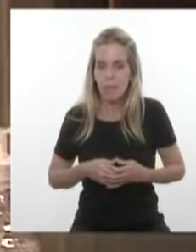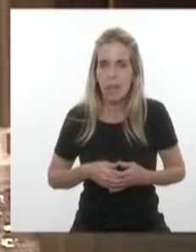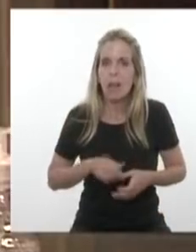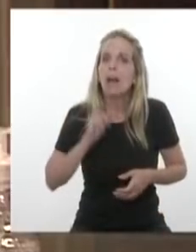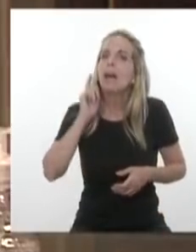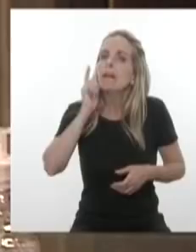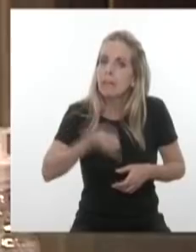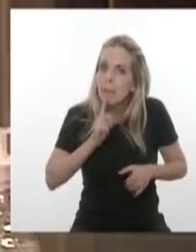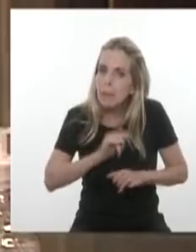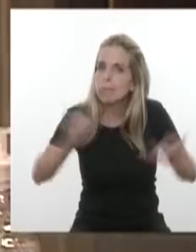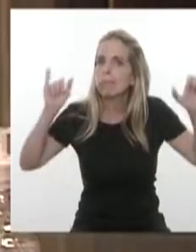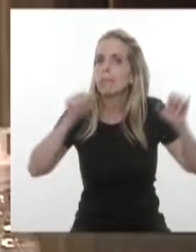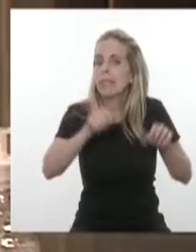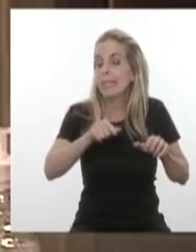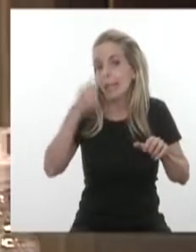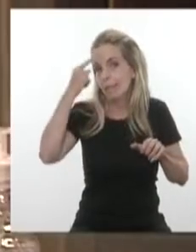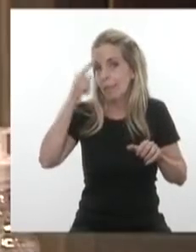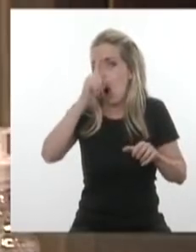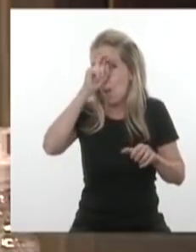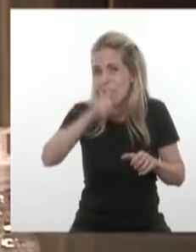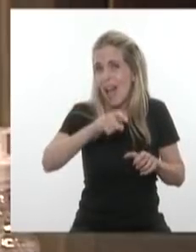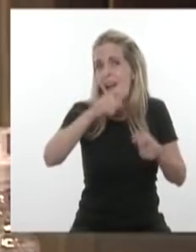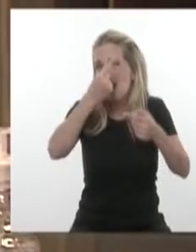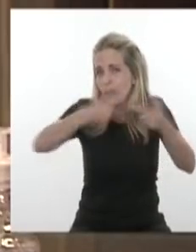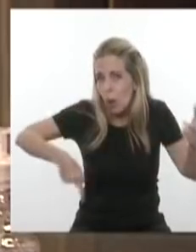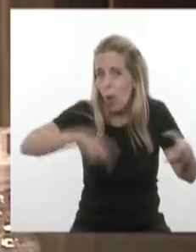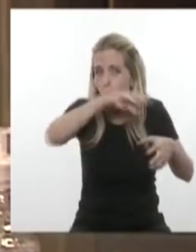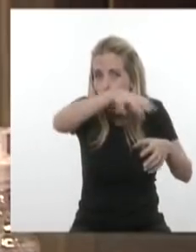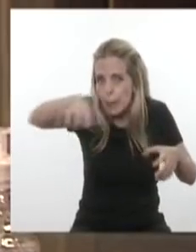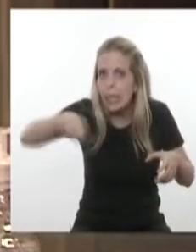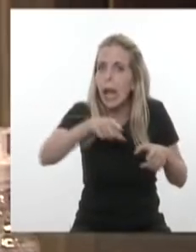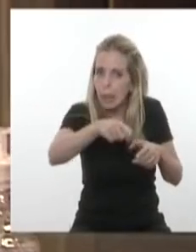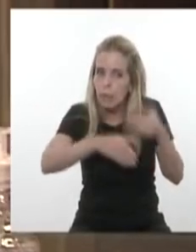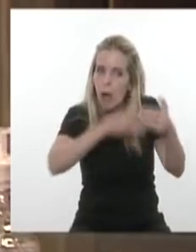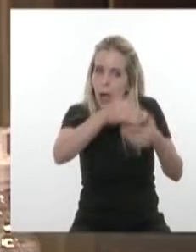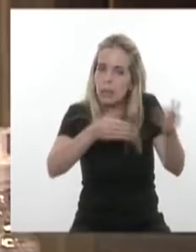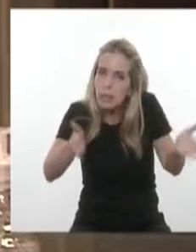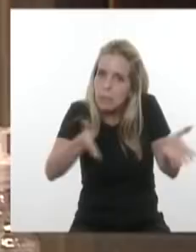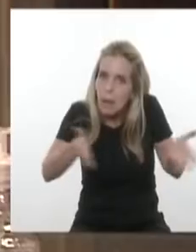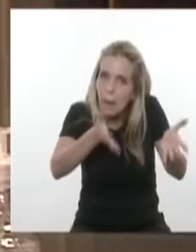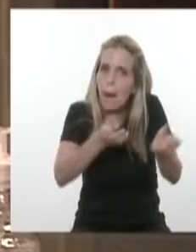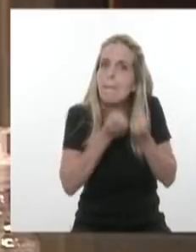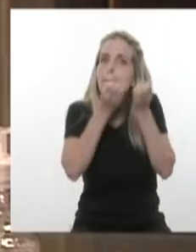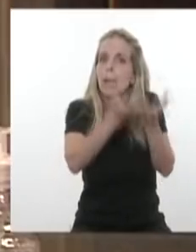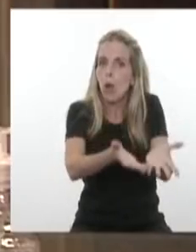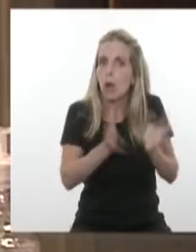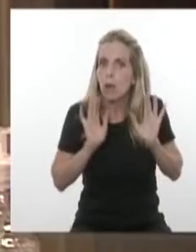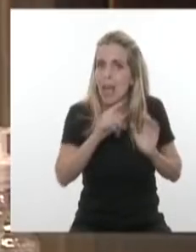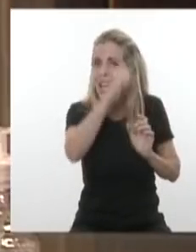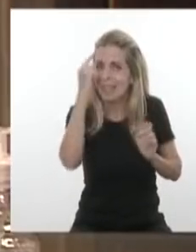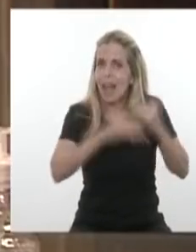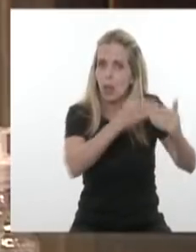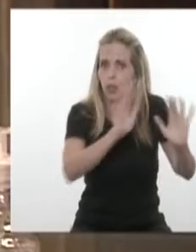seguiremos fortaleciendo el sistema de salud mientras desde el estado avanzamos con estos objetivos necesito pedirle a